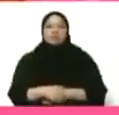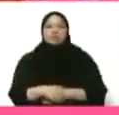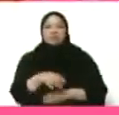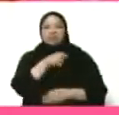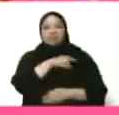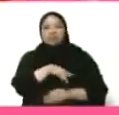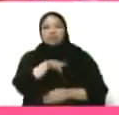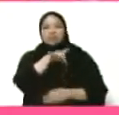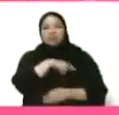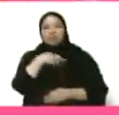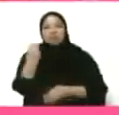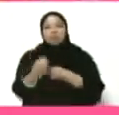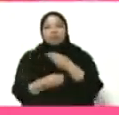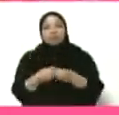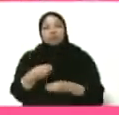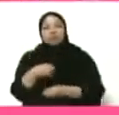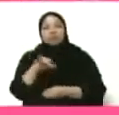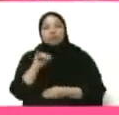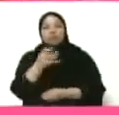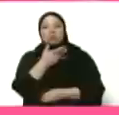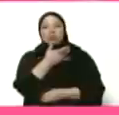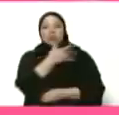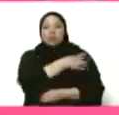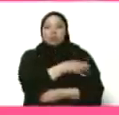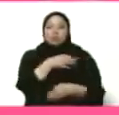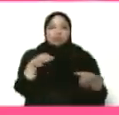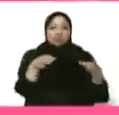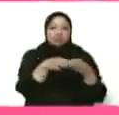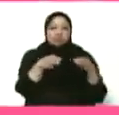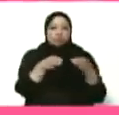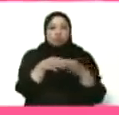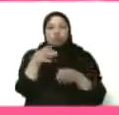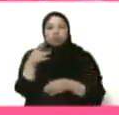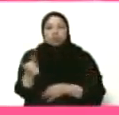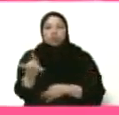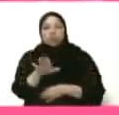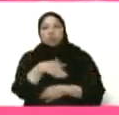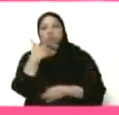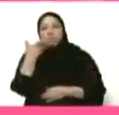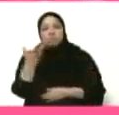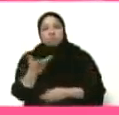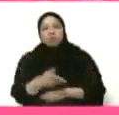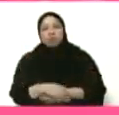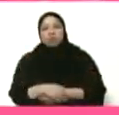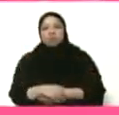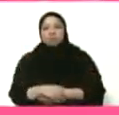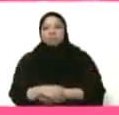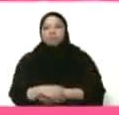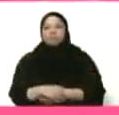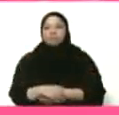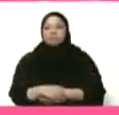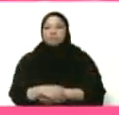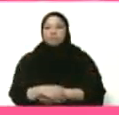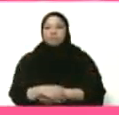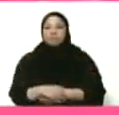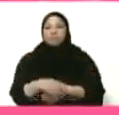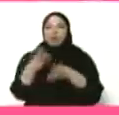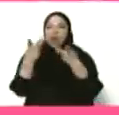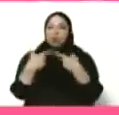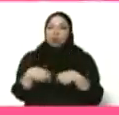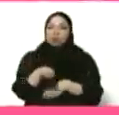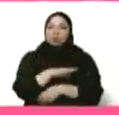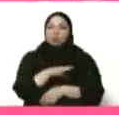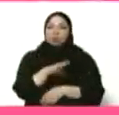sentirse como se sentiría un partido de derecha. Porque ellos no tenían vocación de poder. Y la mejor manera es: ¿cuánto me toca a